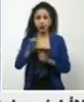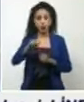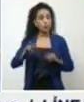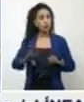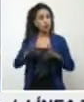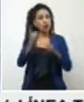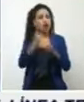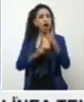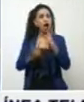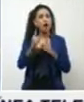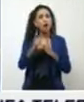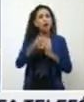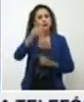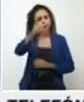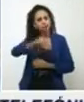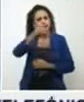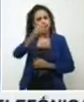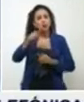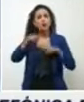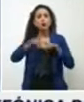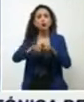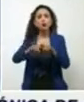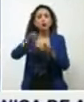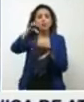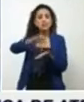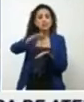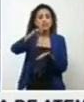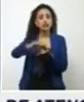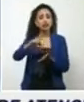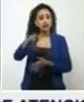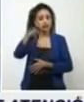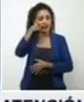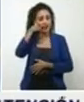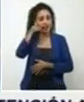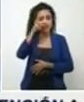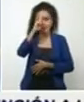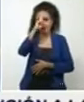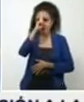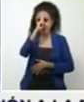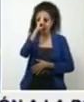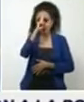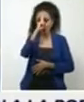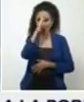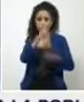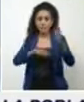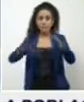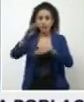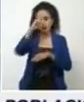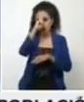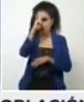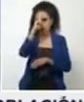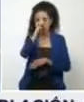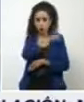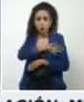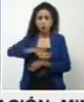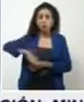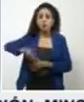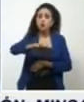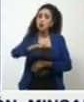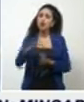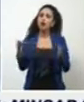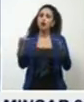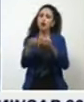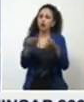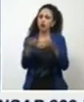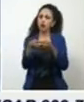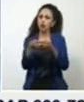algunas precisiones con el Centro de Vigilancia en Salud del Ministerio de Salud Pública, un equipo muy